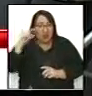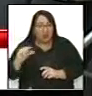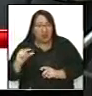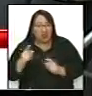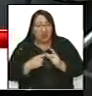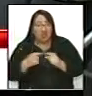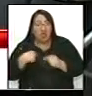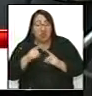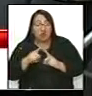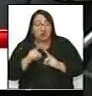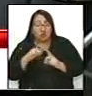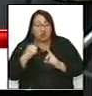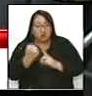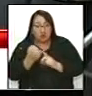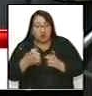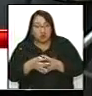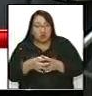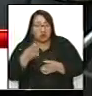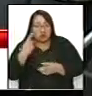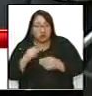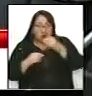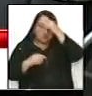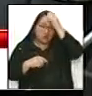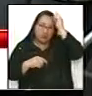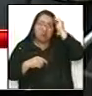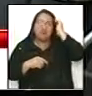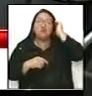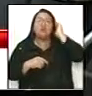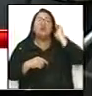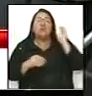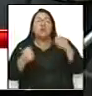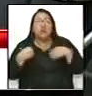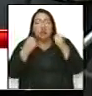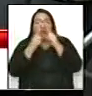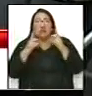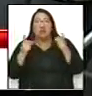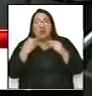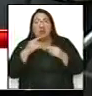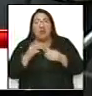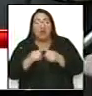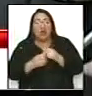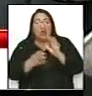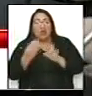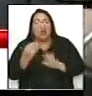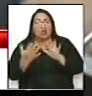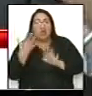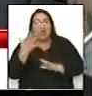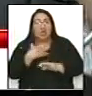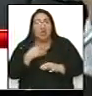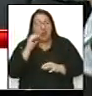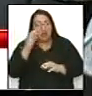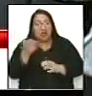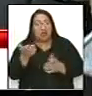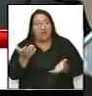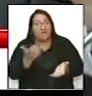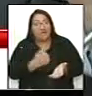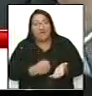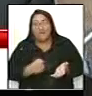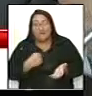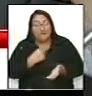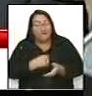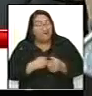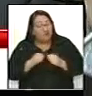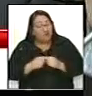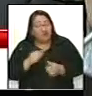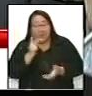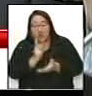una sociedad que para recién despertar tenga que estar a los 14, 15 años, creo que lastimosamente vamos a seguir